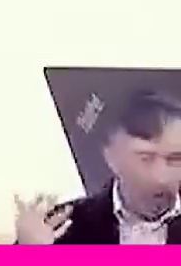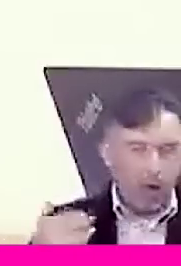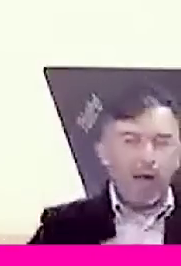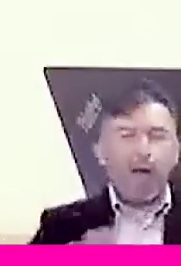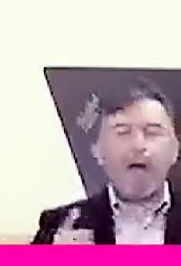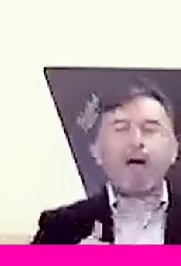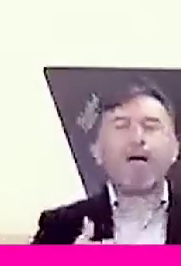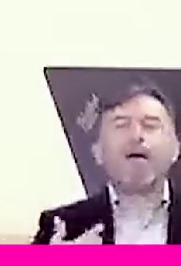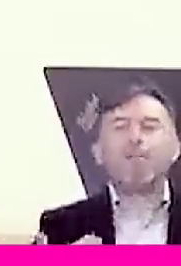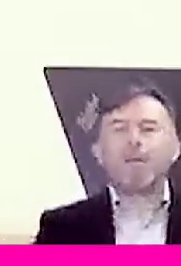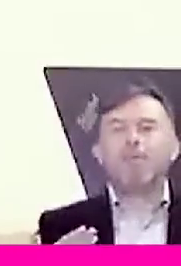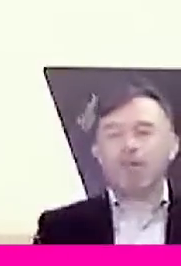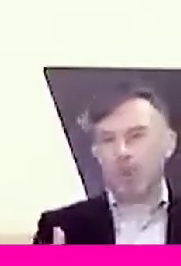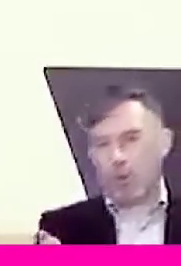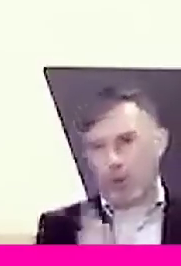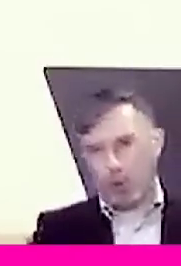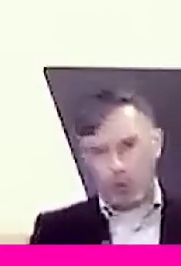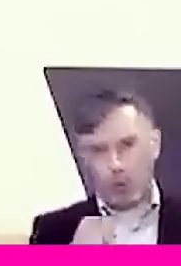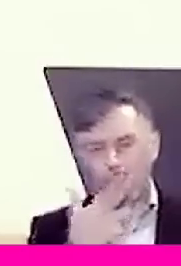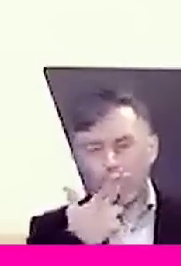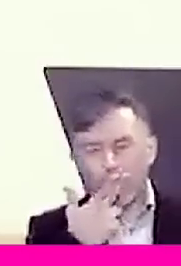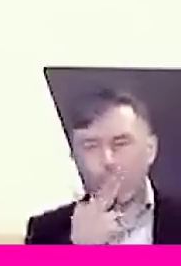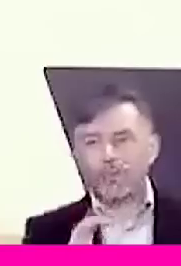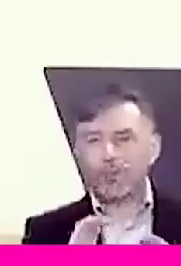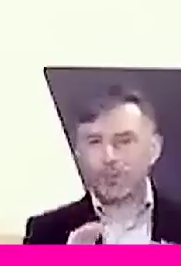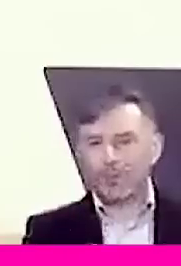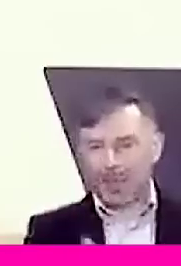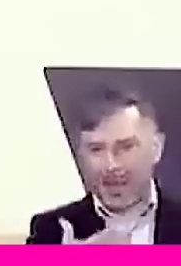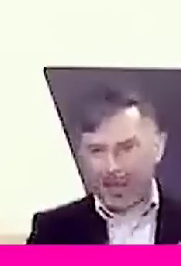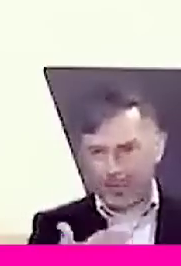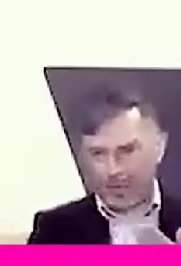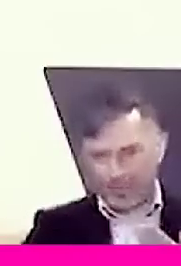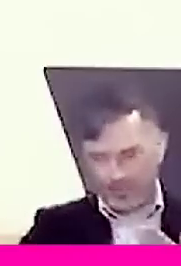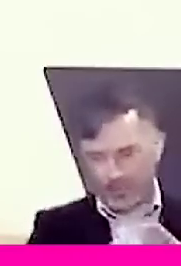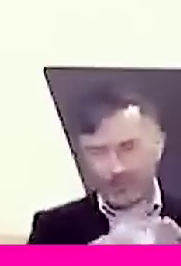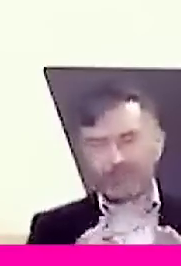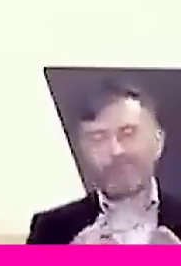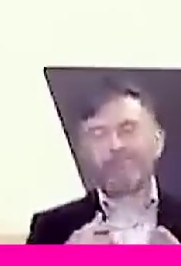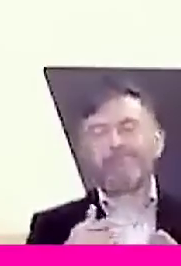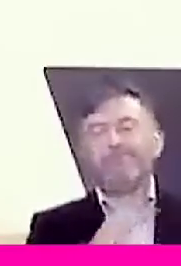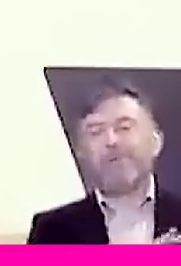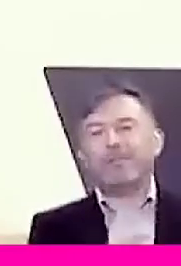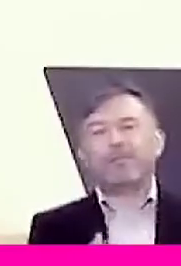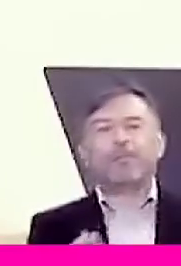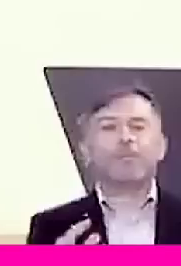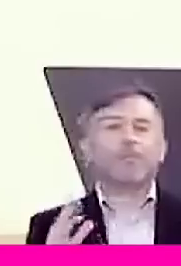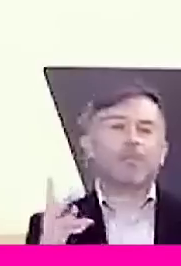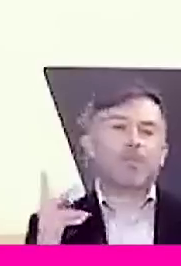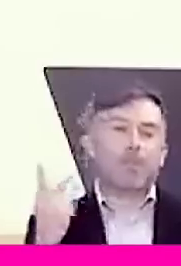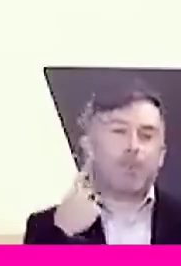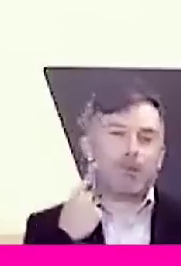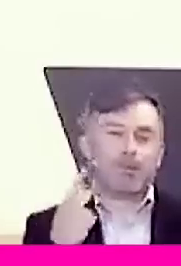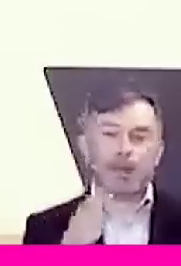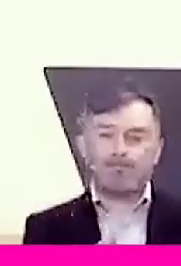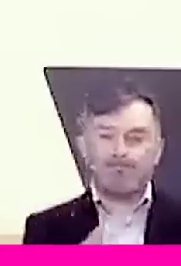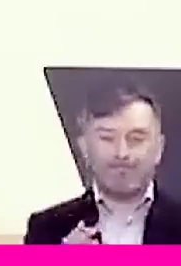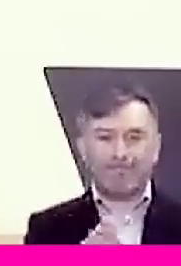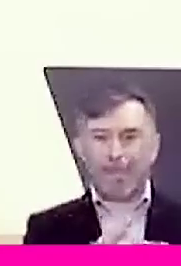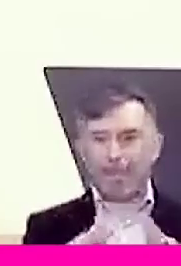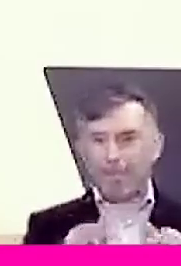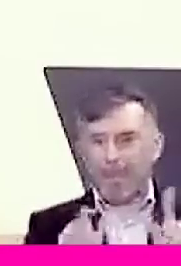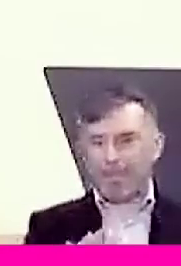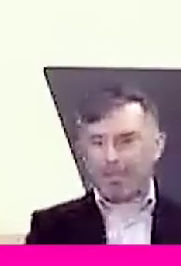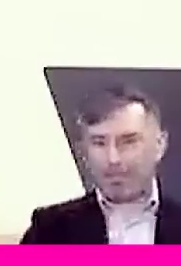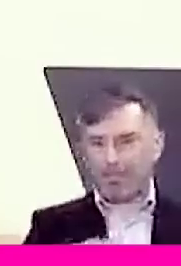democracia que nos permiten tener hoy estabilidad política y paz pública mejorar el sistema